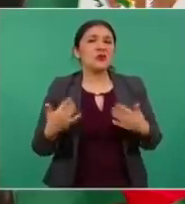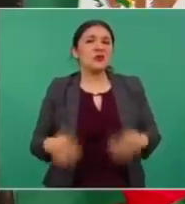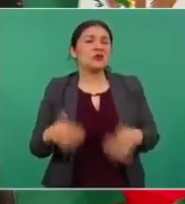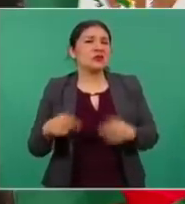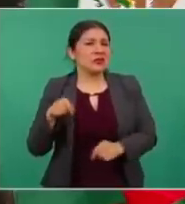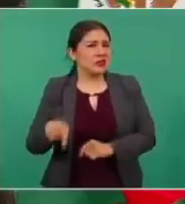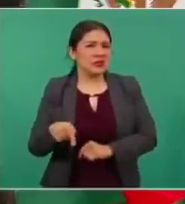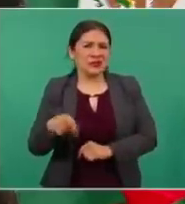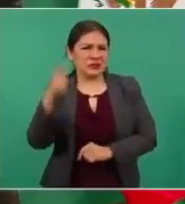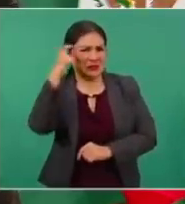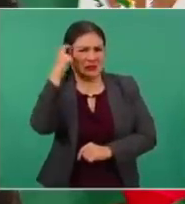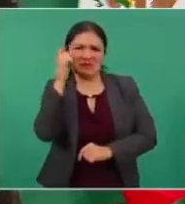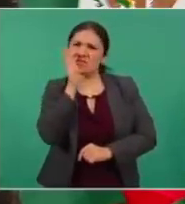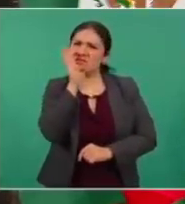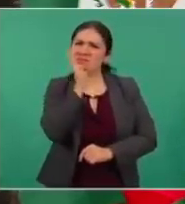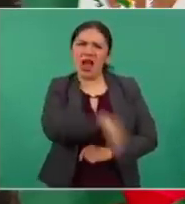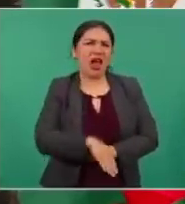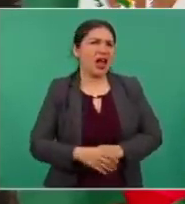está mal,